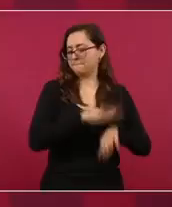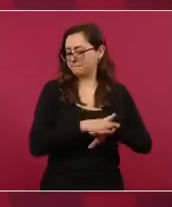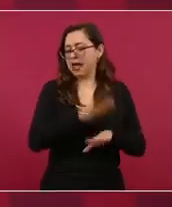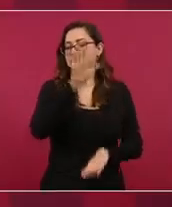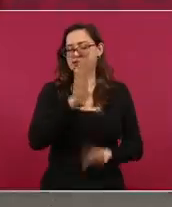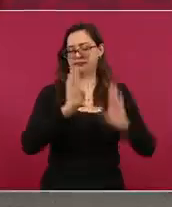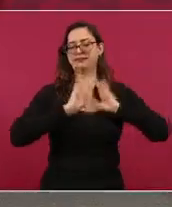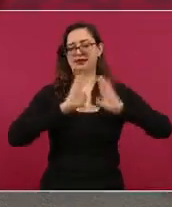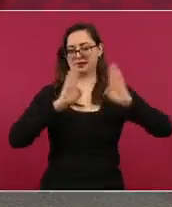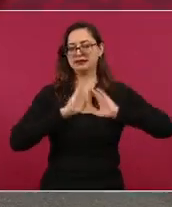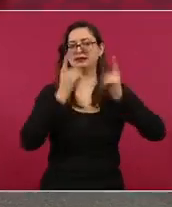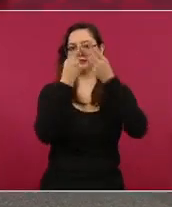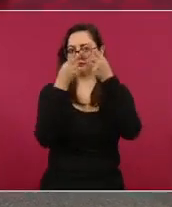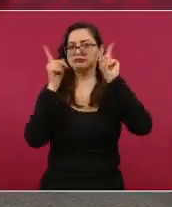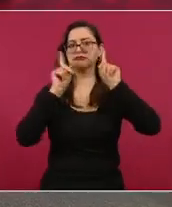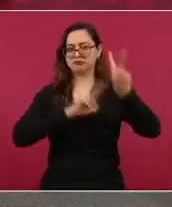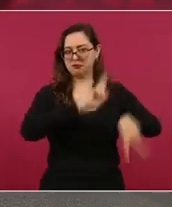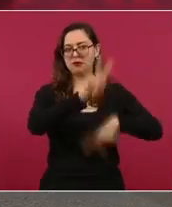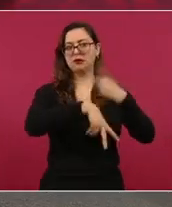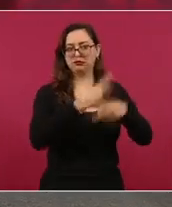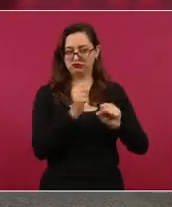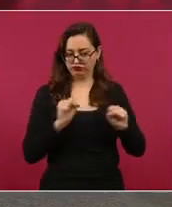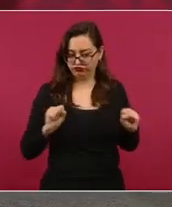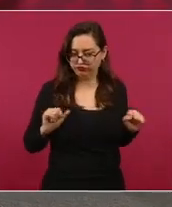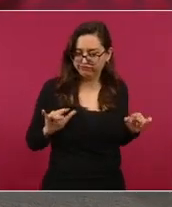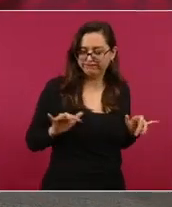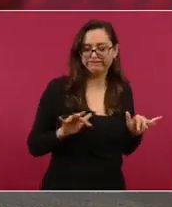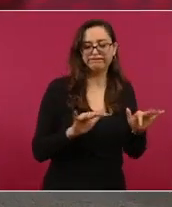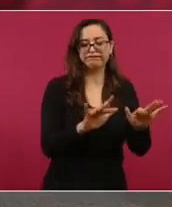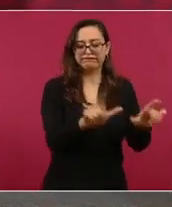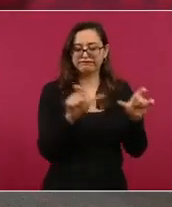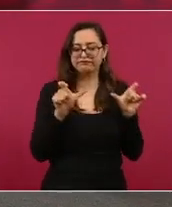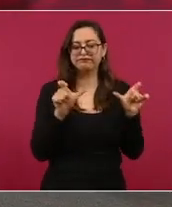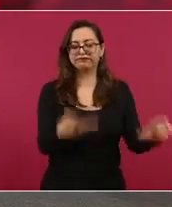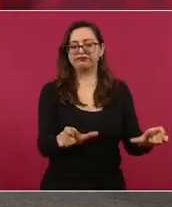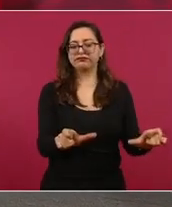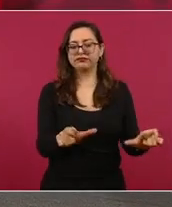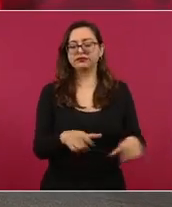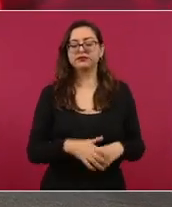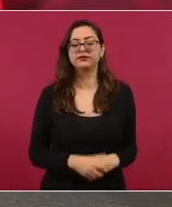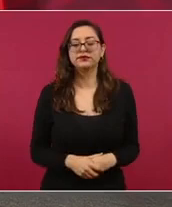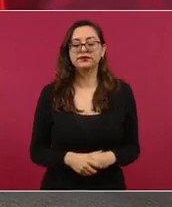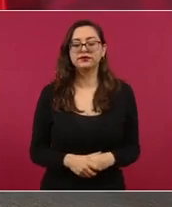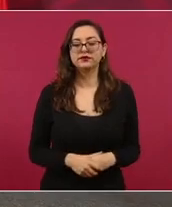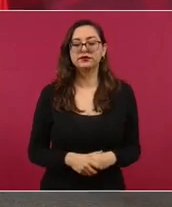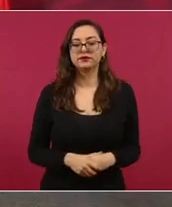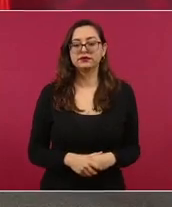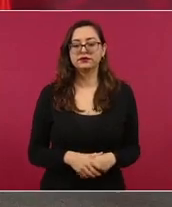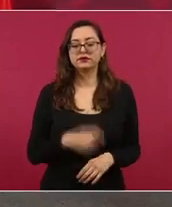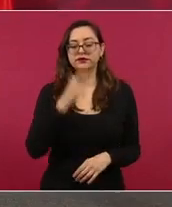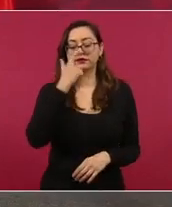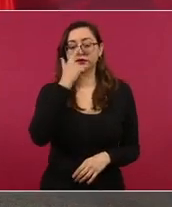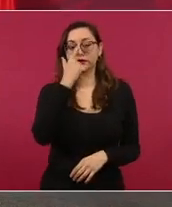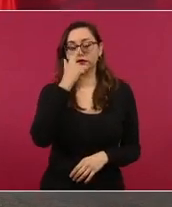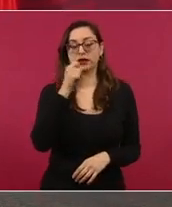Ya hay resultados. Ayer, por ejemplo, en